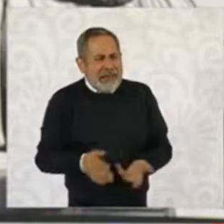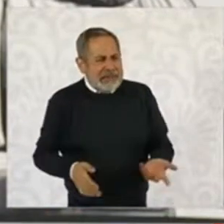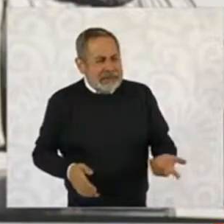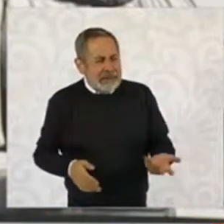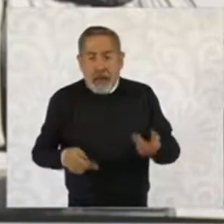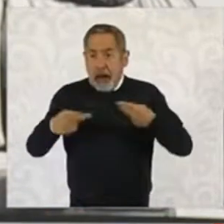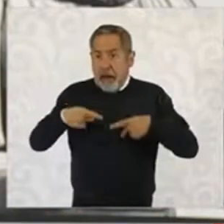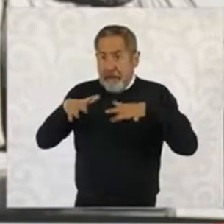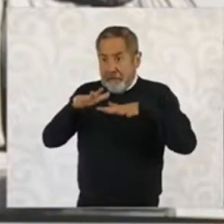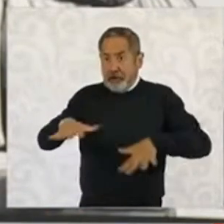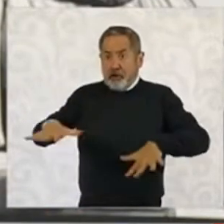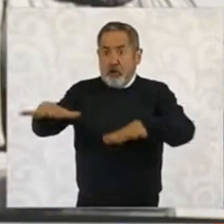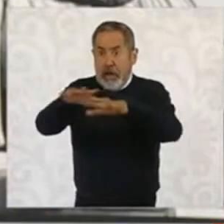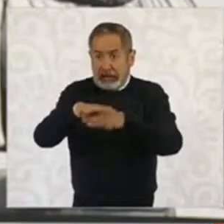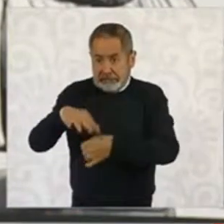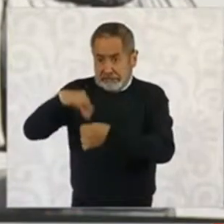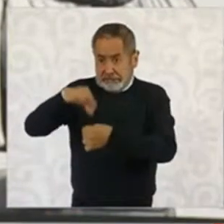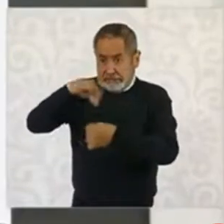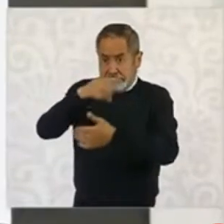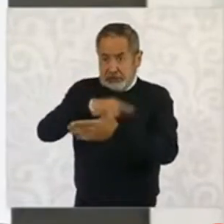el pueblo es autoritario?